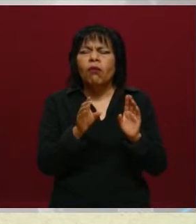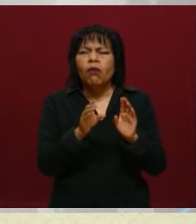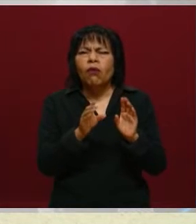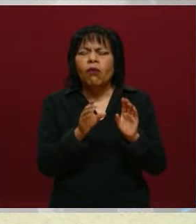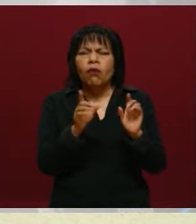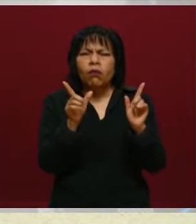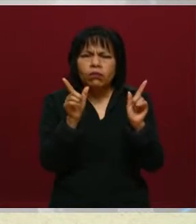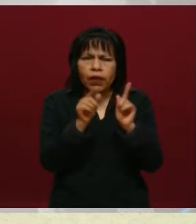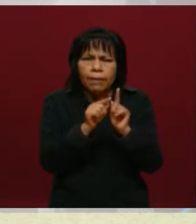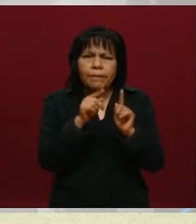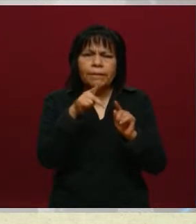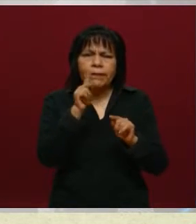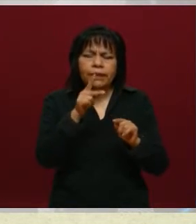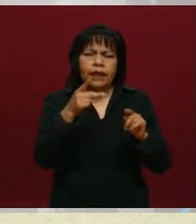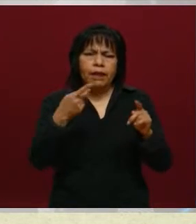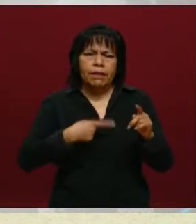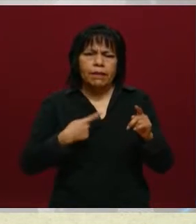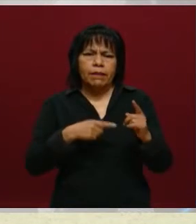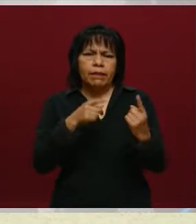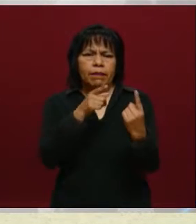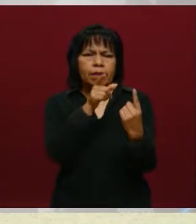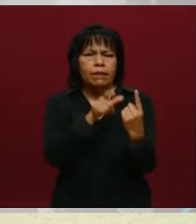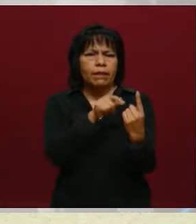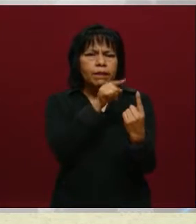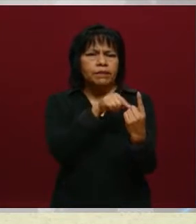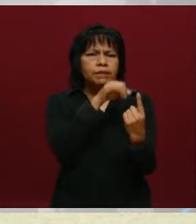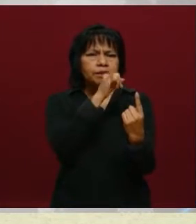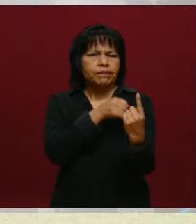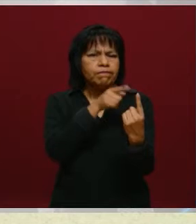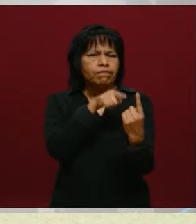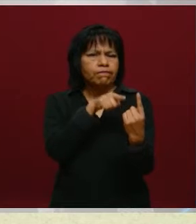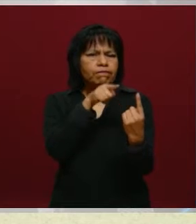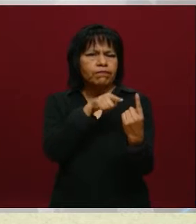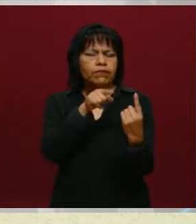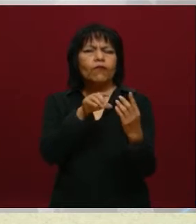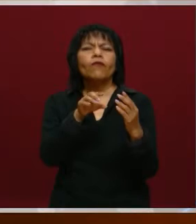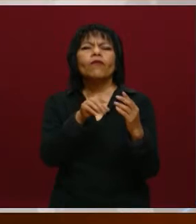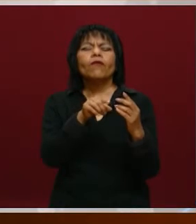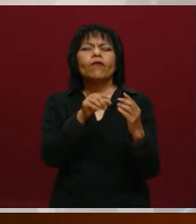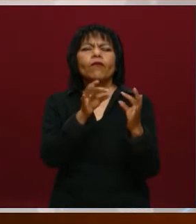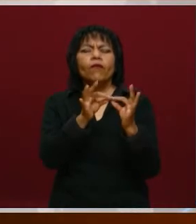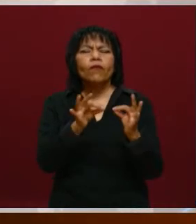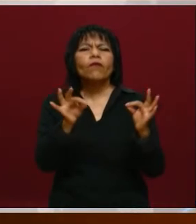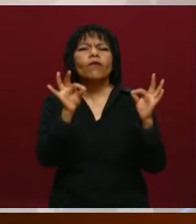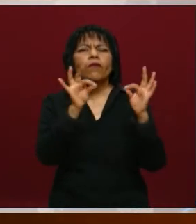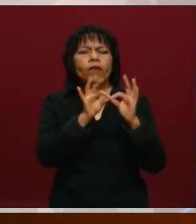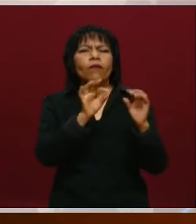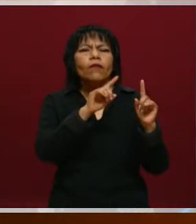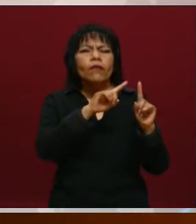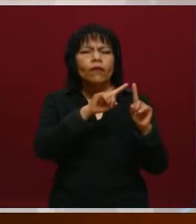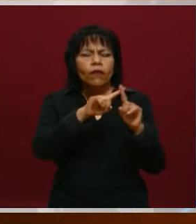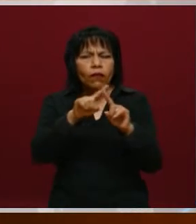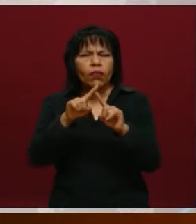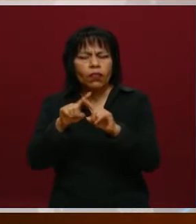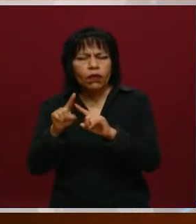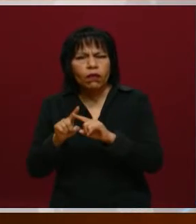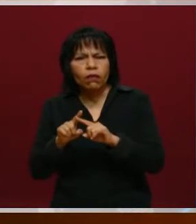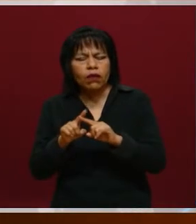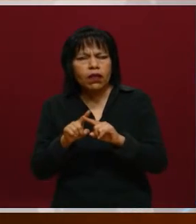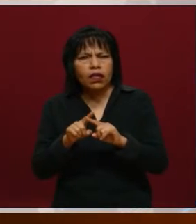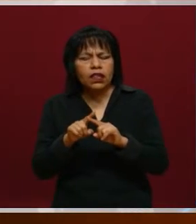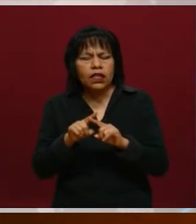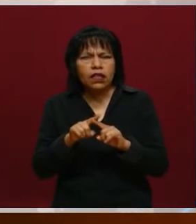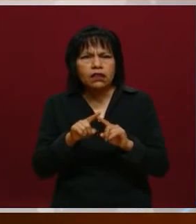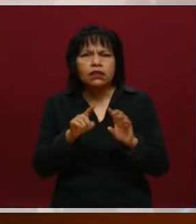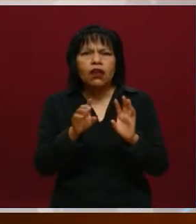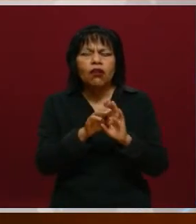de este personaje en donde se puede resaltar y rescatar los diferentes dilemas a